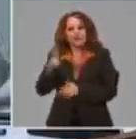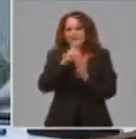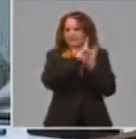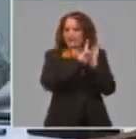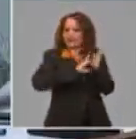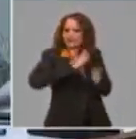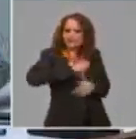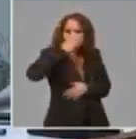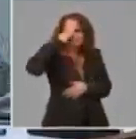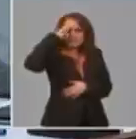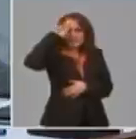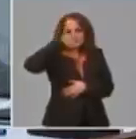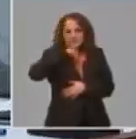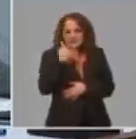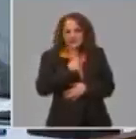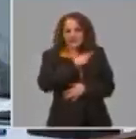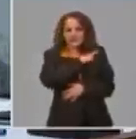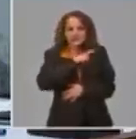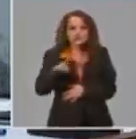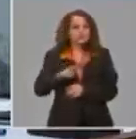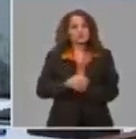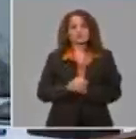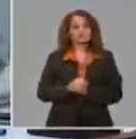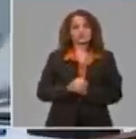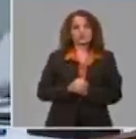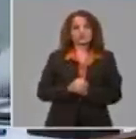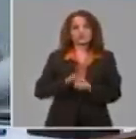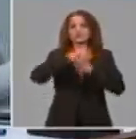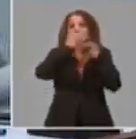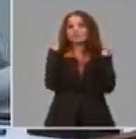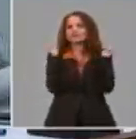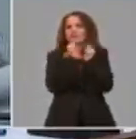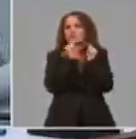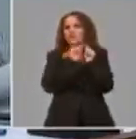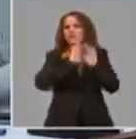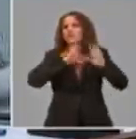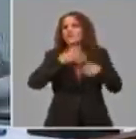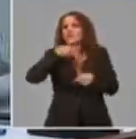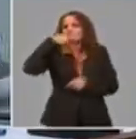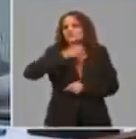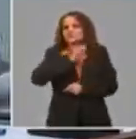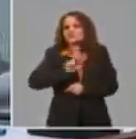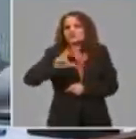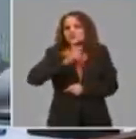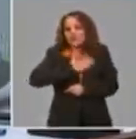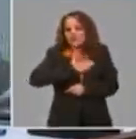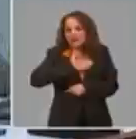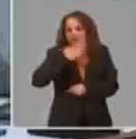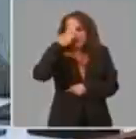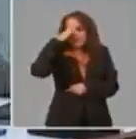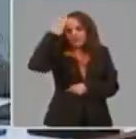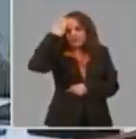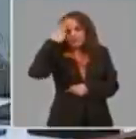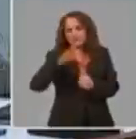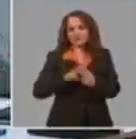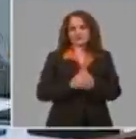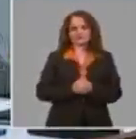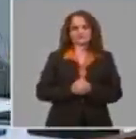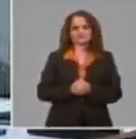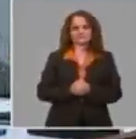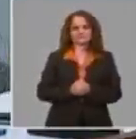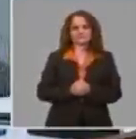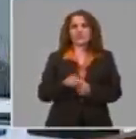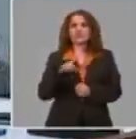revolución en contradicción de la educación seminario y de justicia social de la revolución y con la permanente preocupación